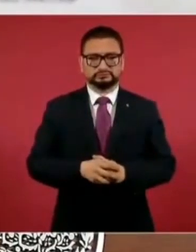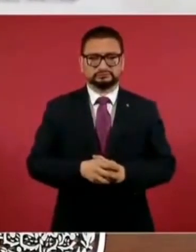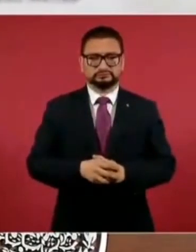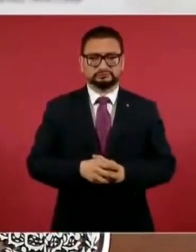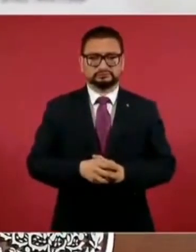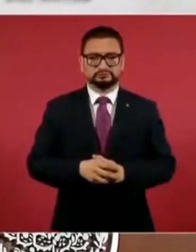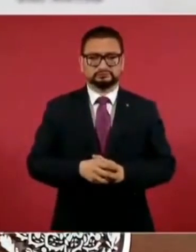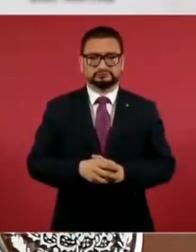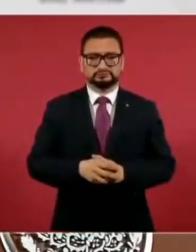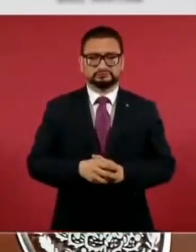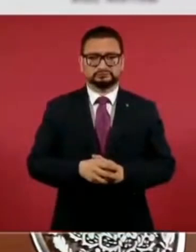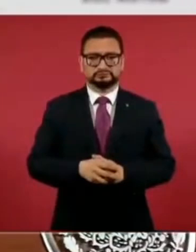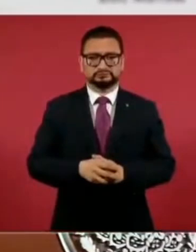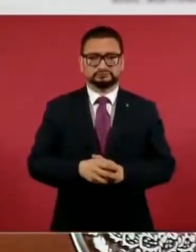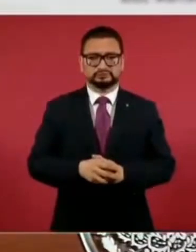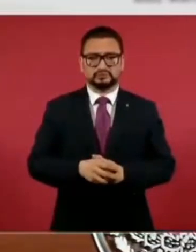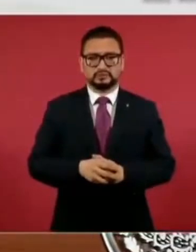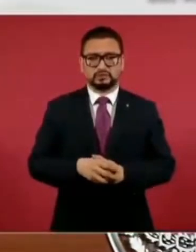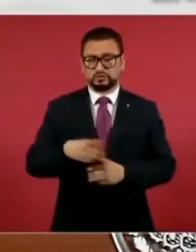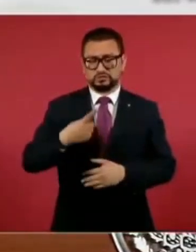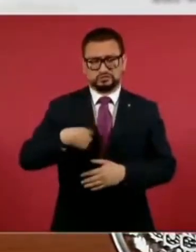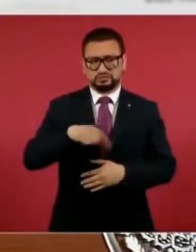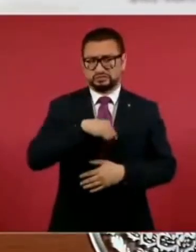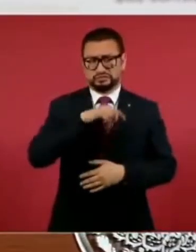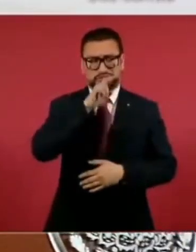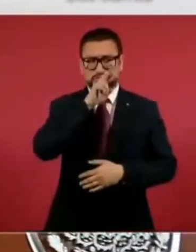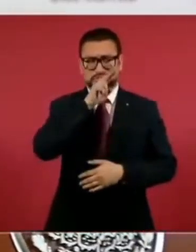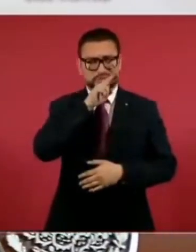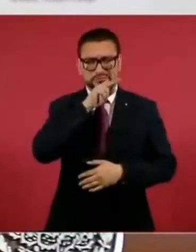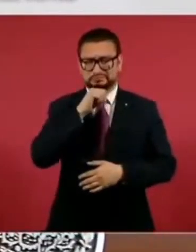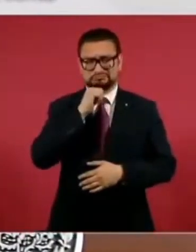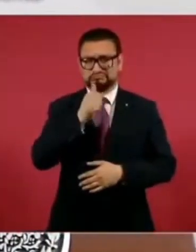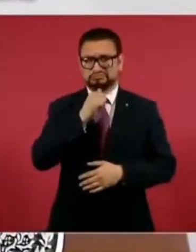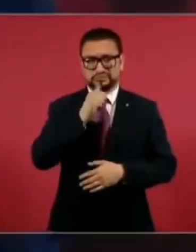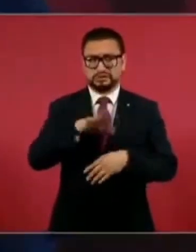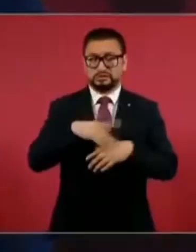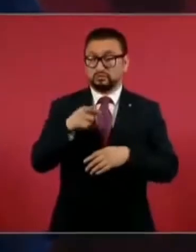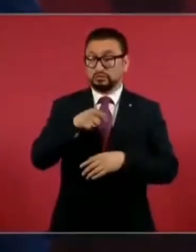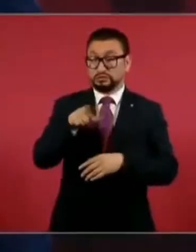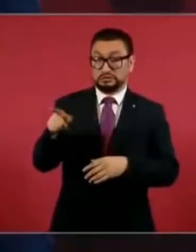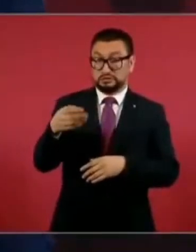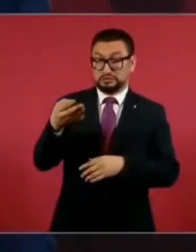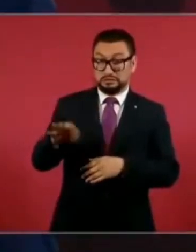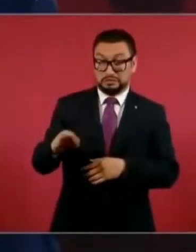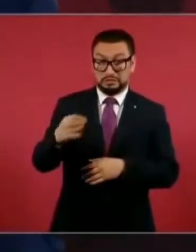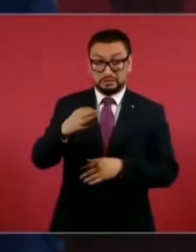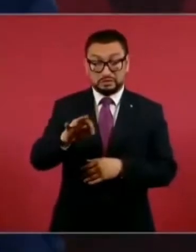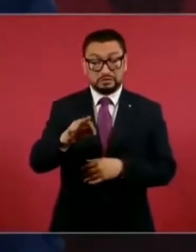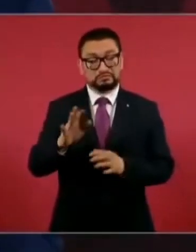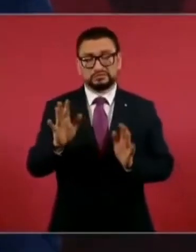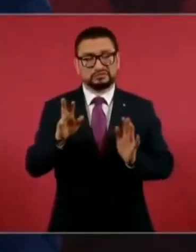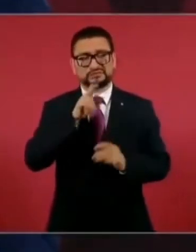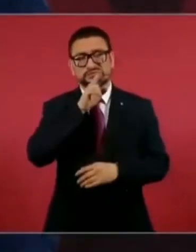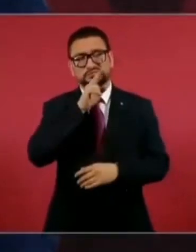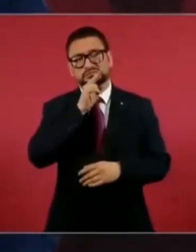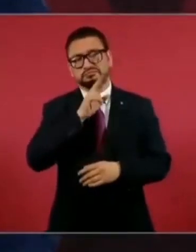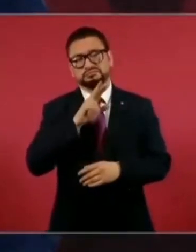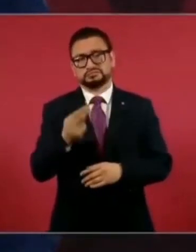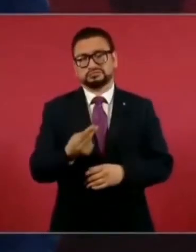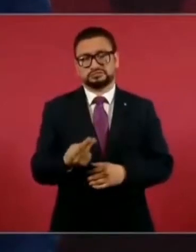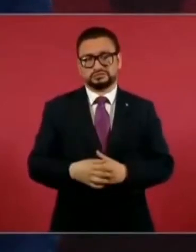no hay que preocuparse cuando hay traiciones, no hay que